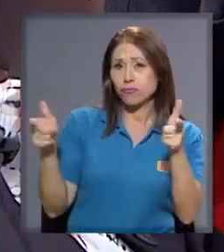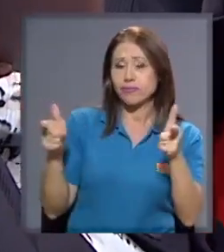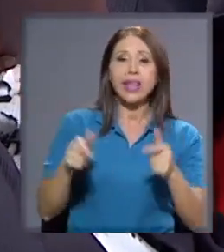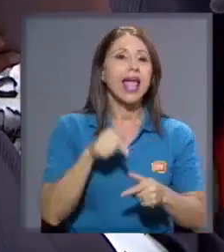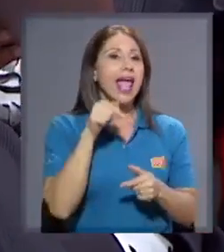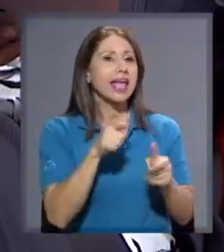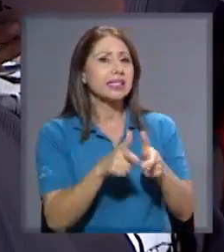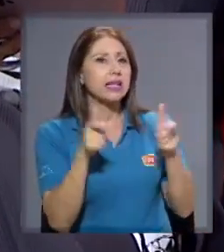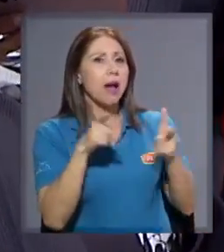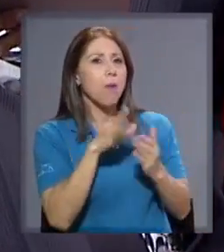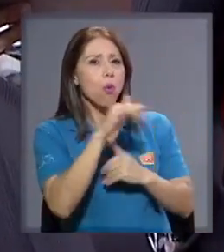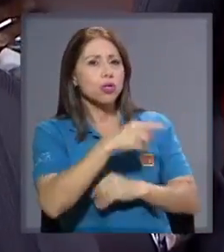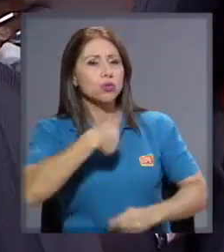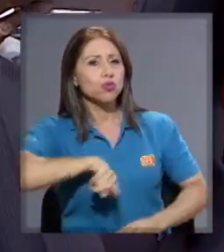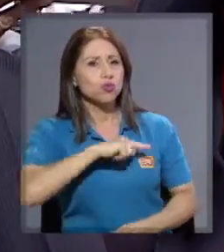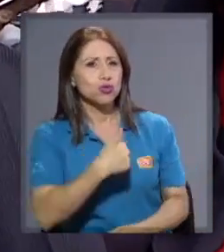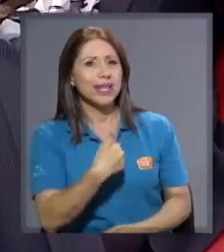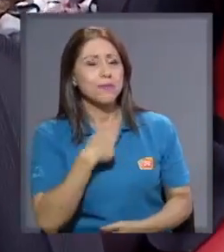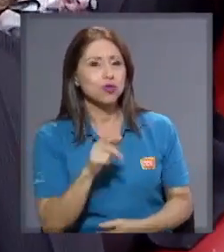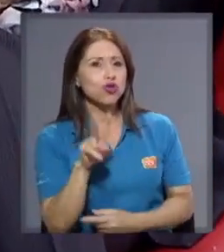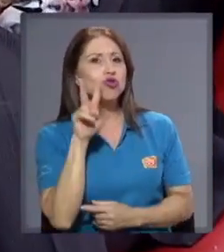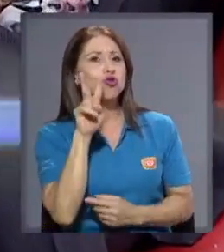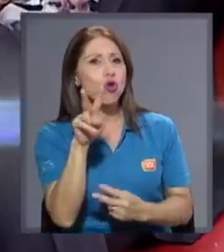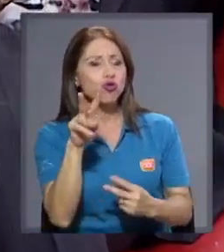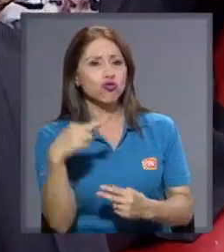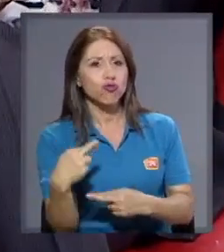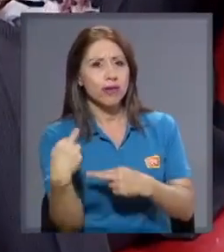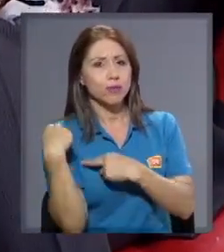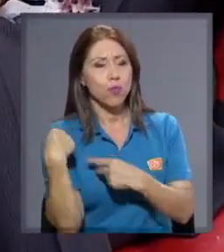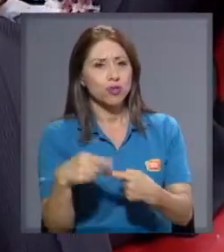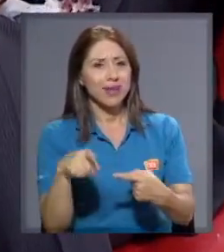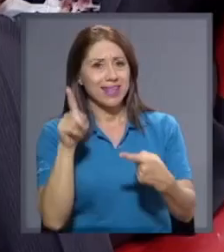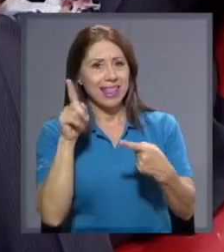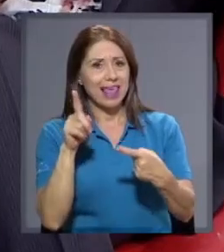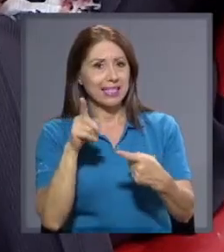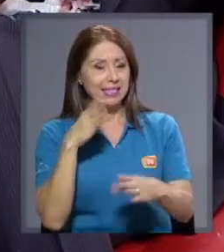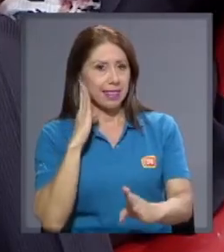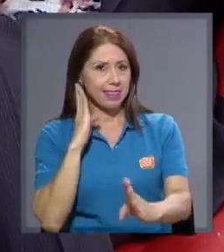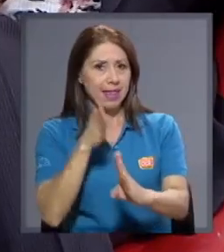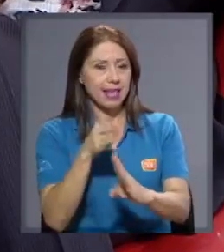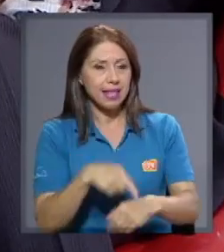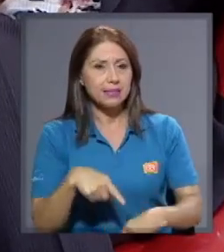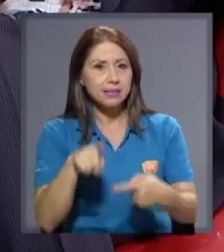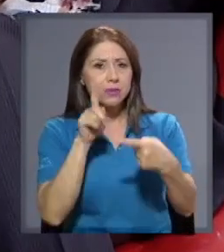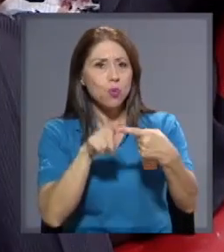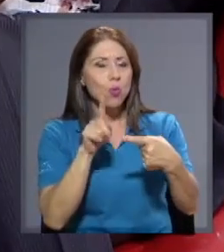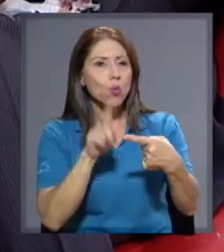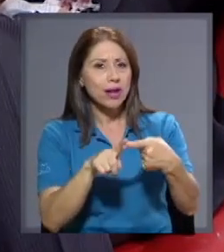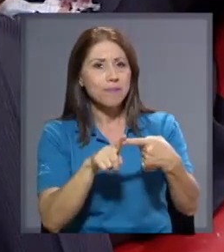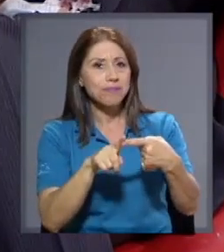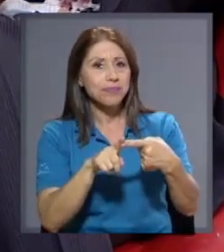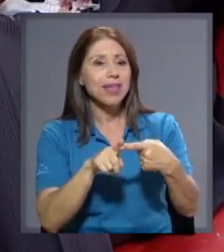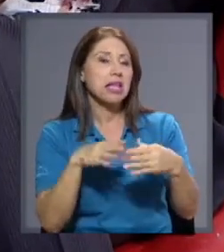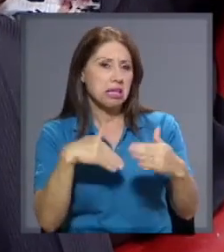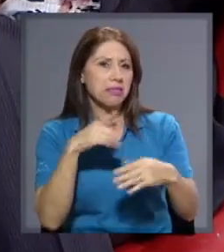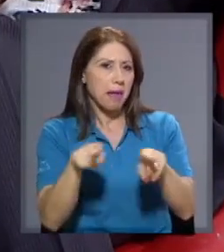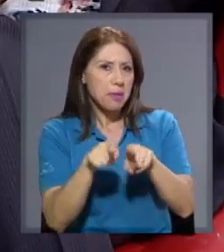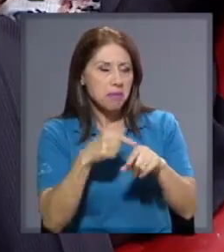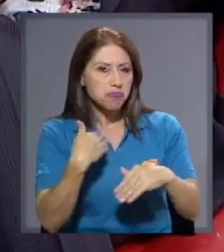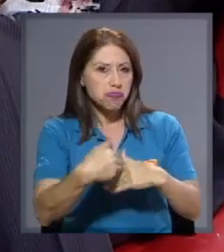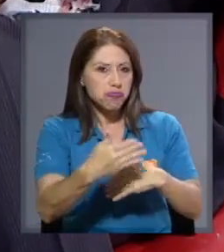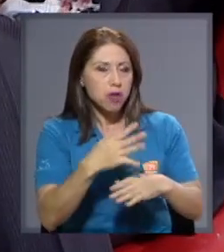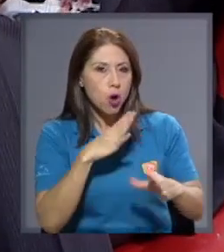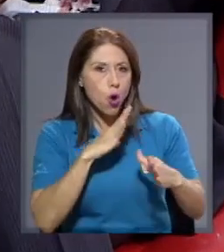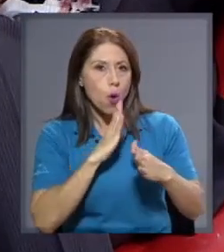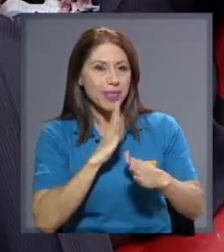este gran proyecto nosotros tenemos dos responsabilidades directos hay una en la cual también le voy a comentar primero